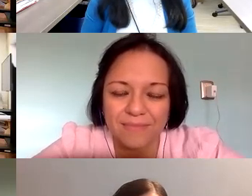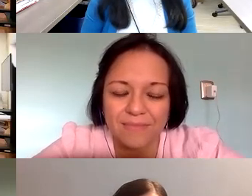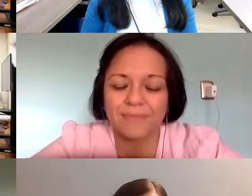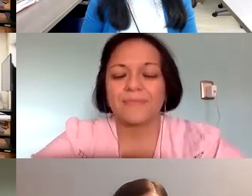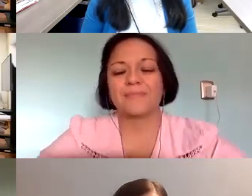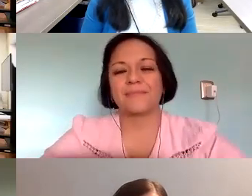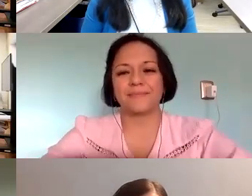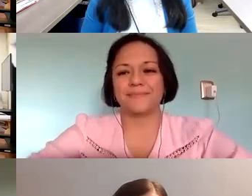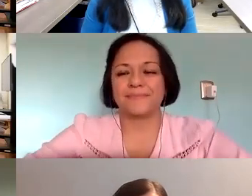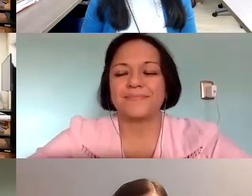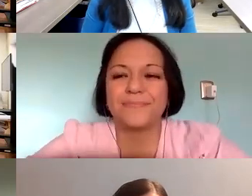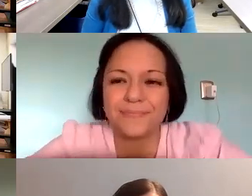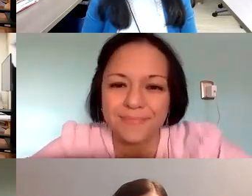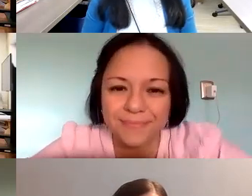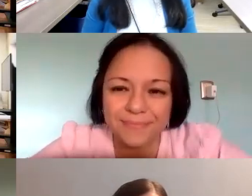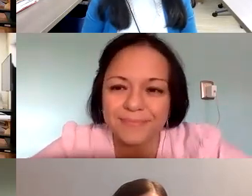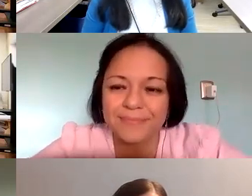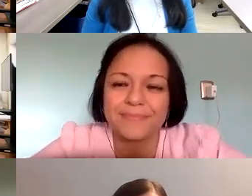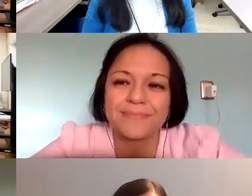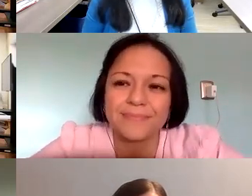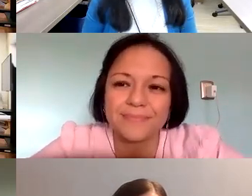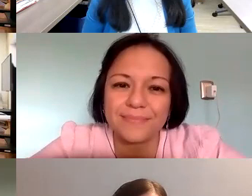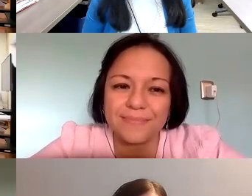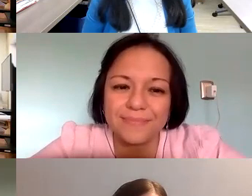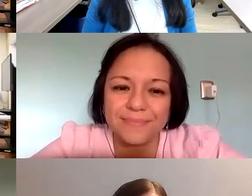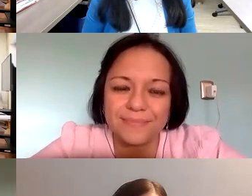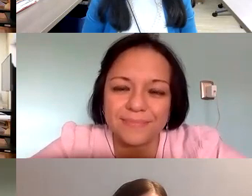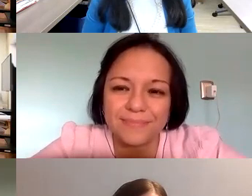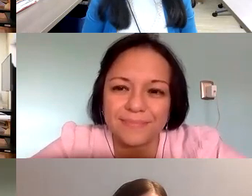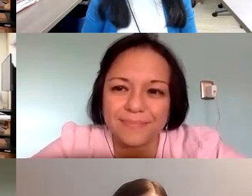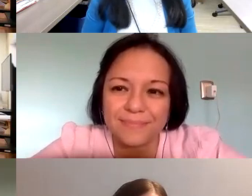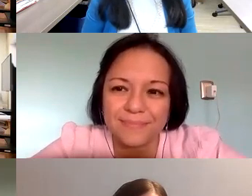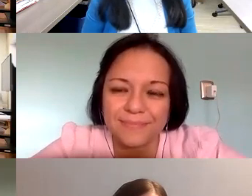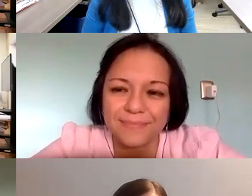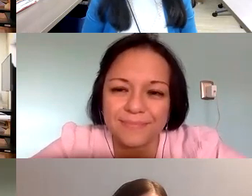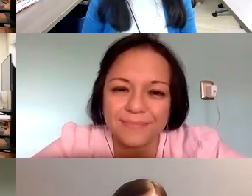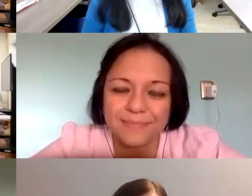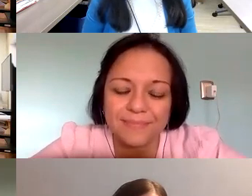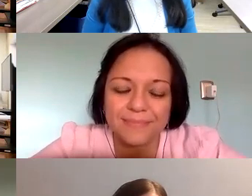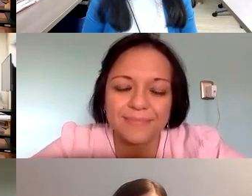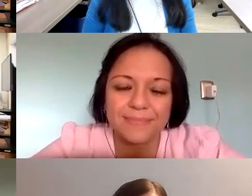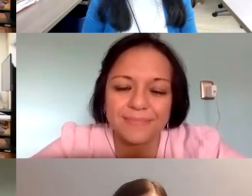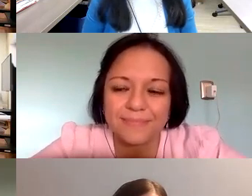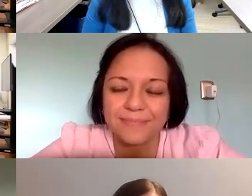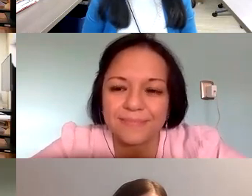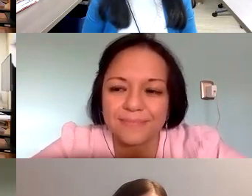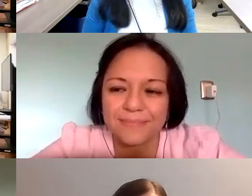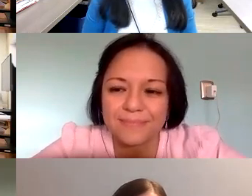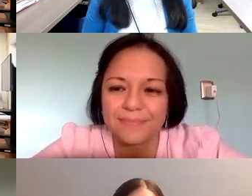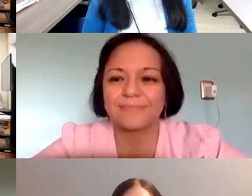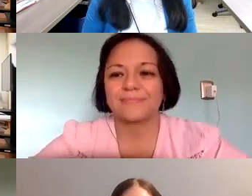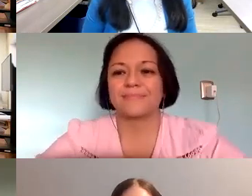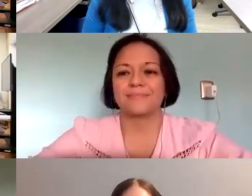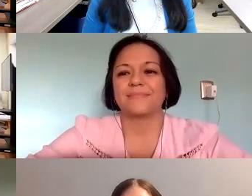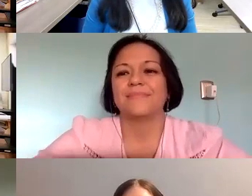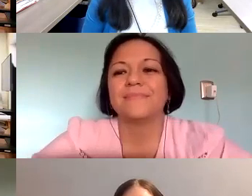Mi nombre es Gabriela Gerón y soy la directora de Alianzas, Innovación y Comunicación de la Oficina de Asuntos Globales y Hemisféricos de la